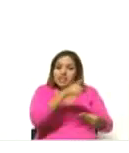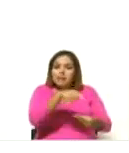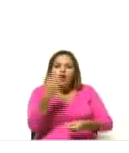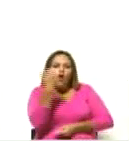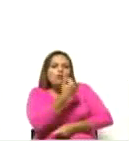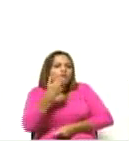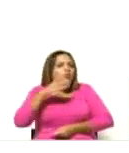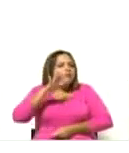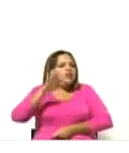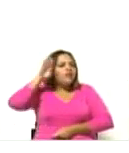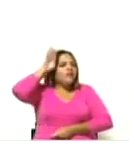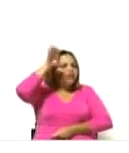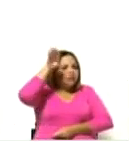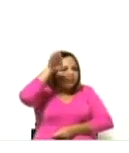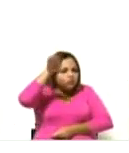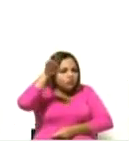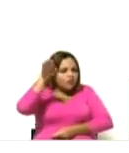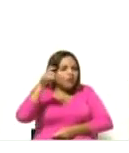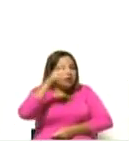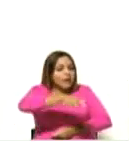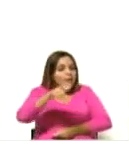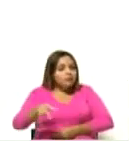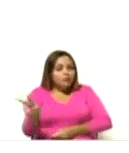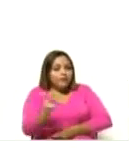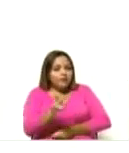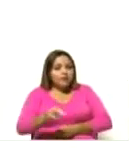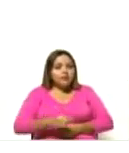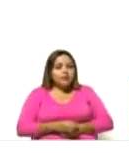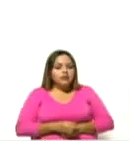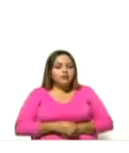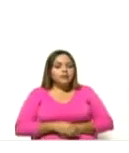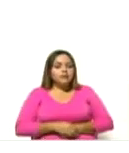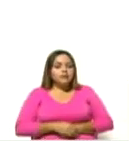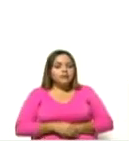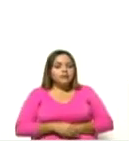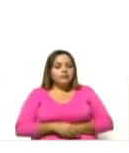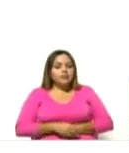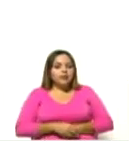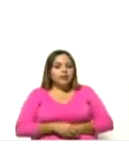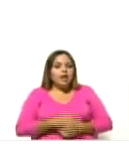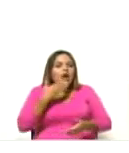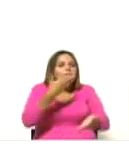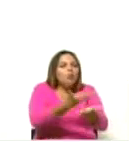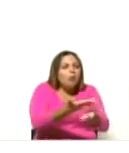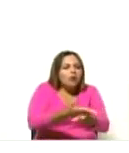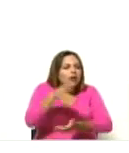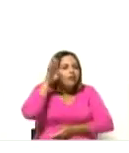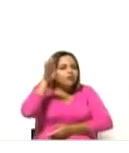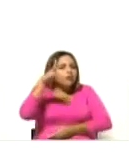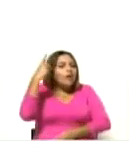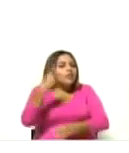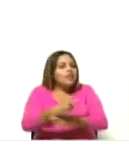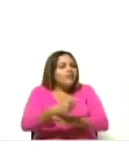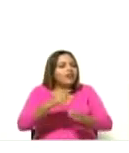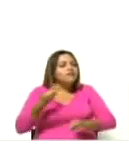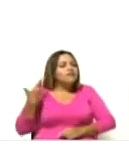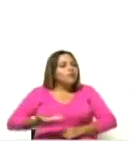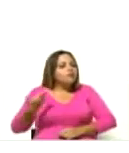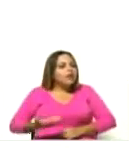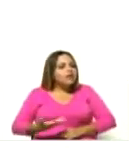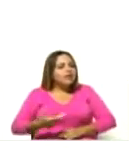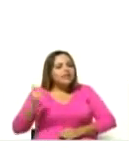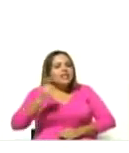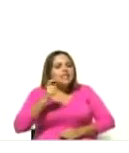compromiso que tienes con relación al futuro de la gente. Las ofertas de futuro son clave. Necesitas